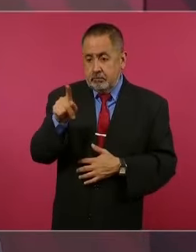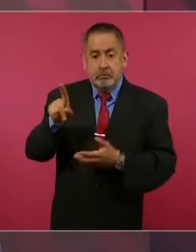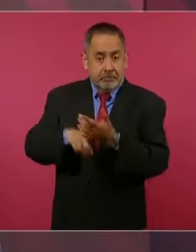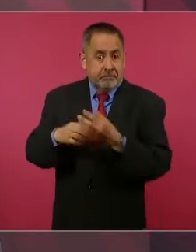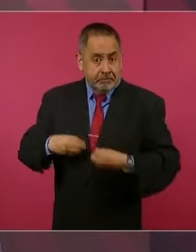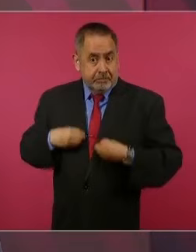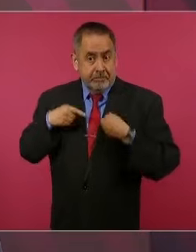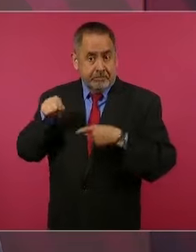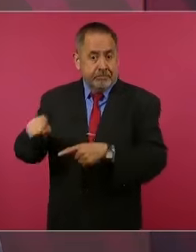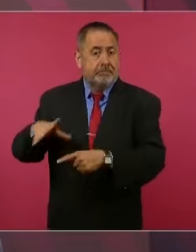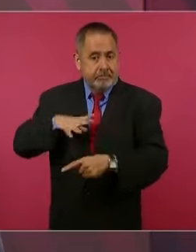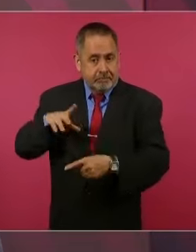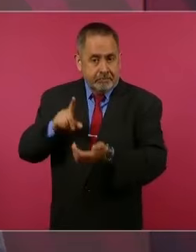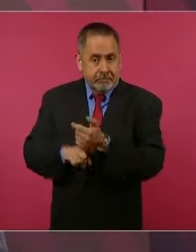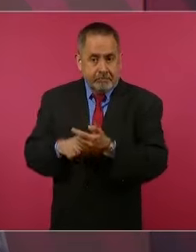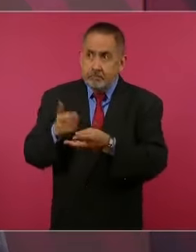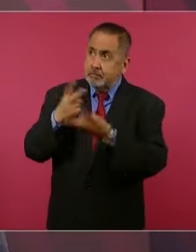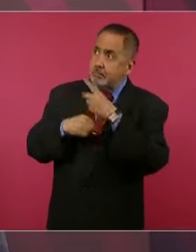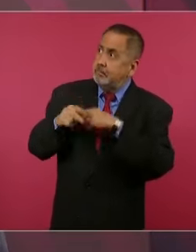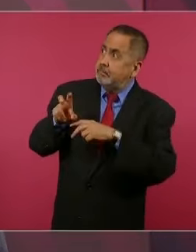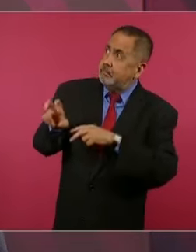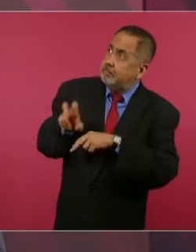vivir que